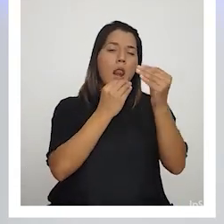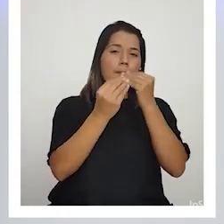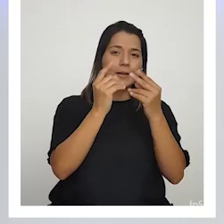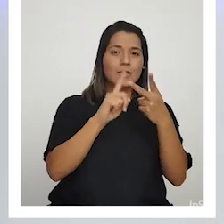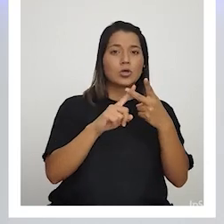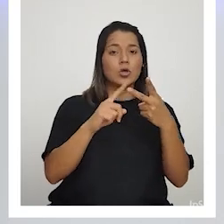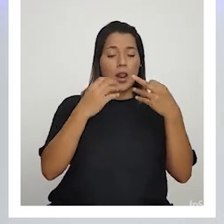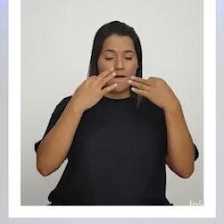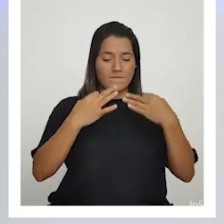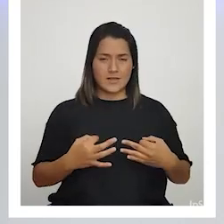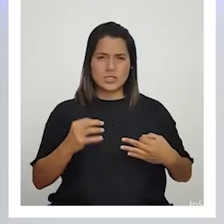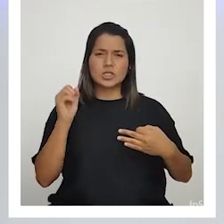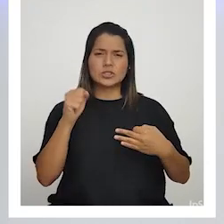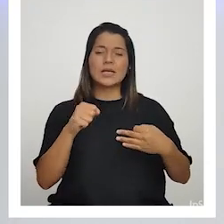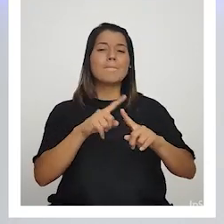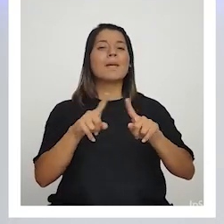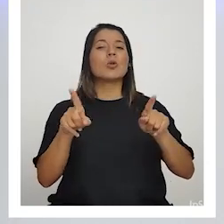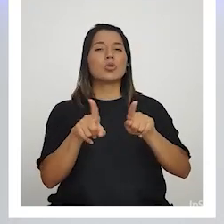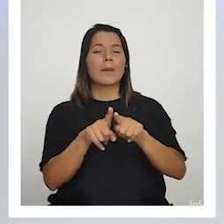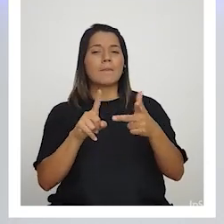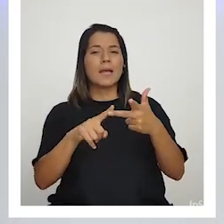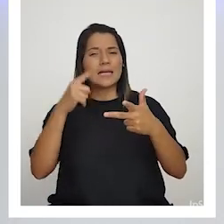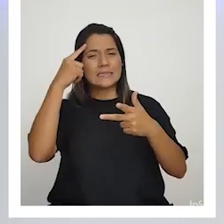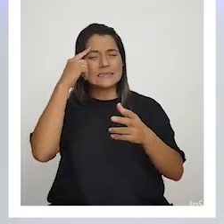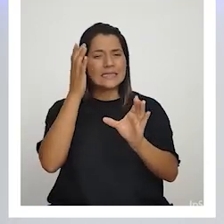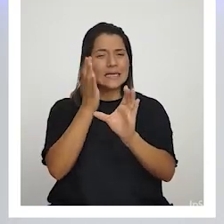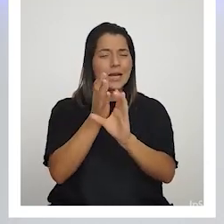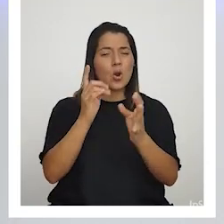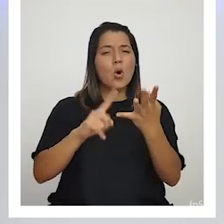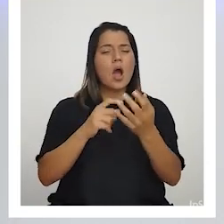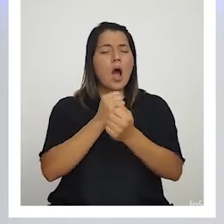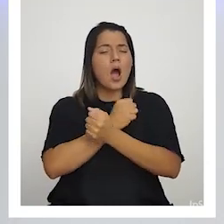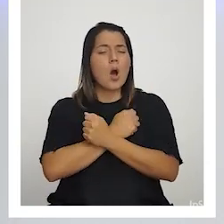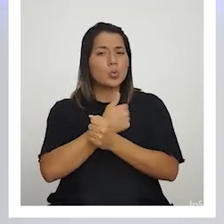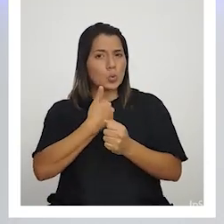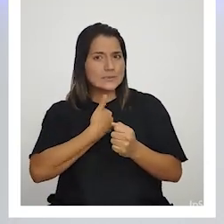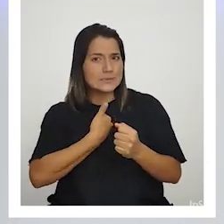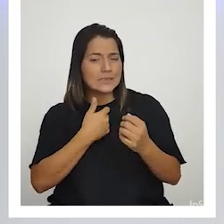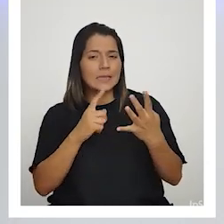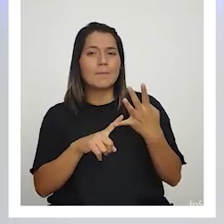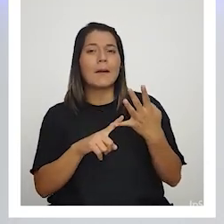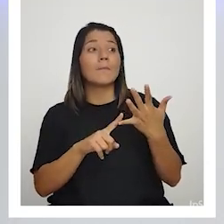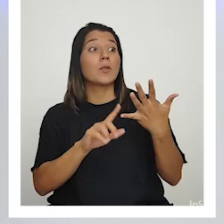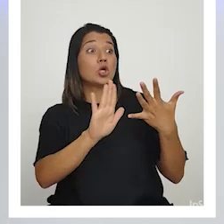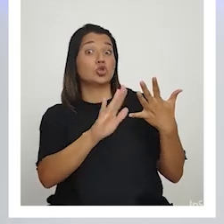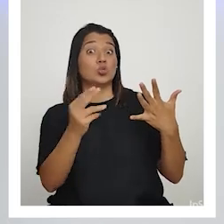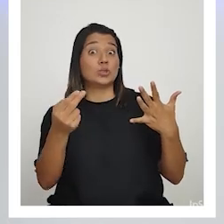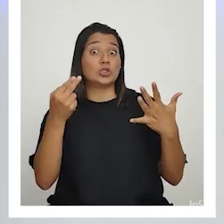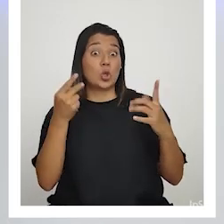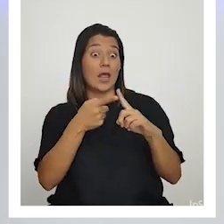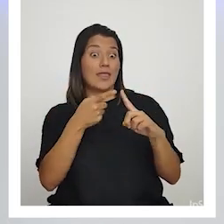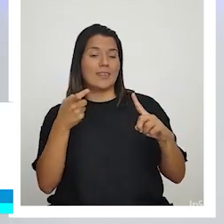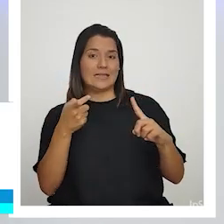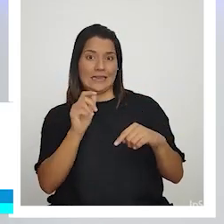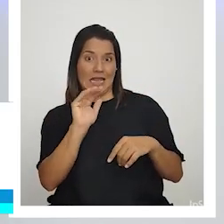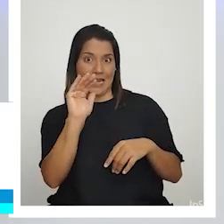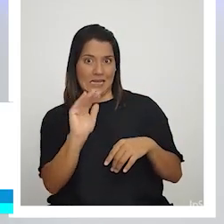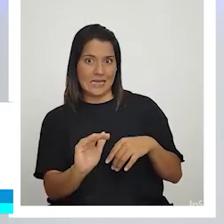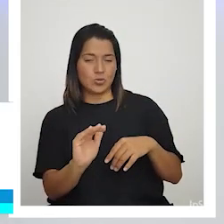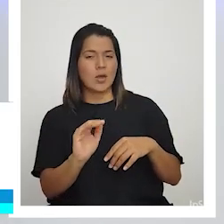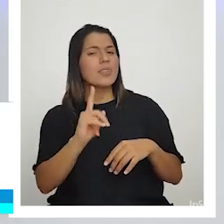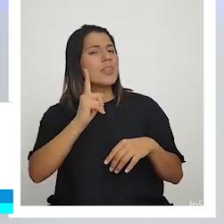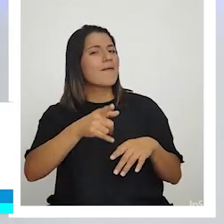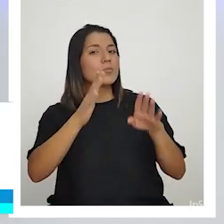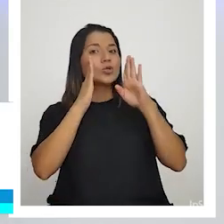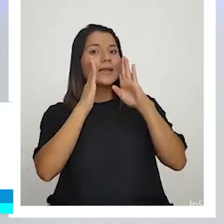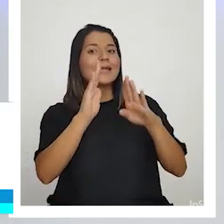sino también la parte psicológica, la autoestima, incluso su historia desde su niñez. Hay que abordarlo de esa manera